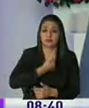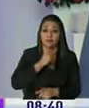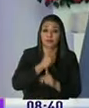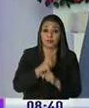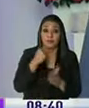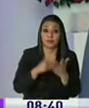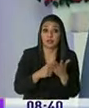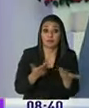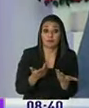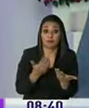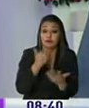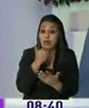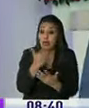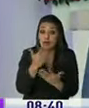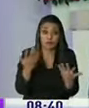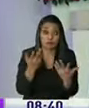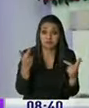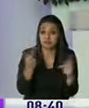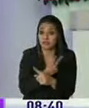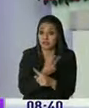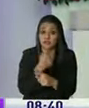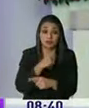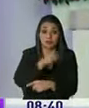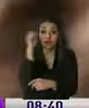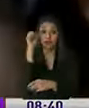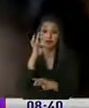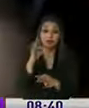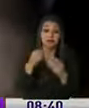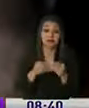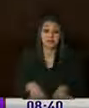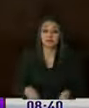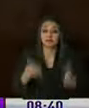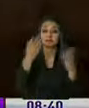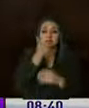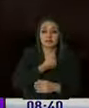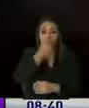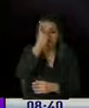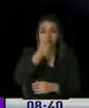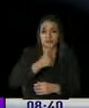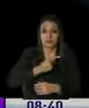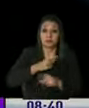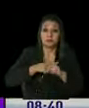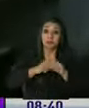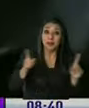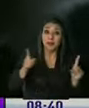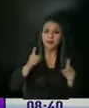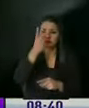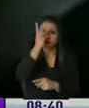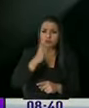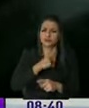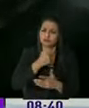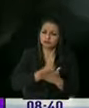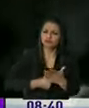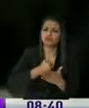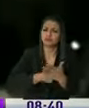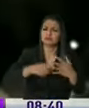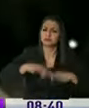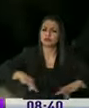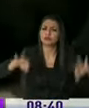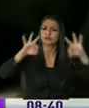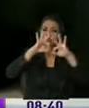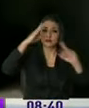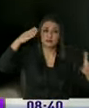un trauma se convertirá en una tragedia o en un triunfo. Sus historias coinciden en que la perseverancia y decisión son factores fundamentales